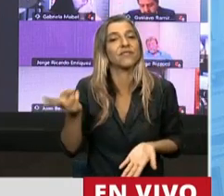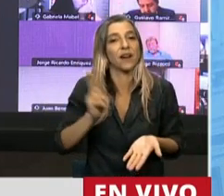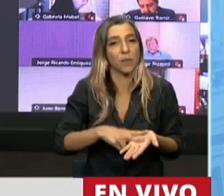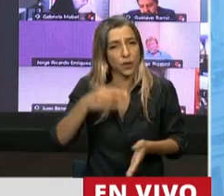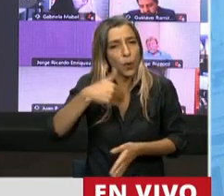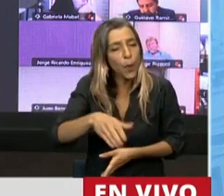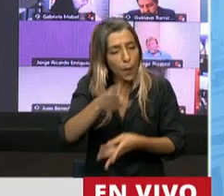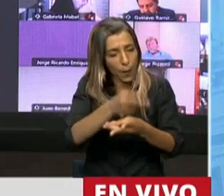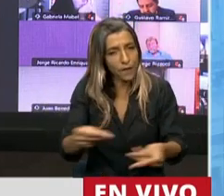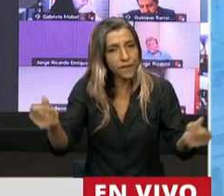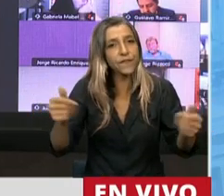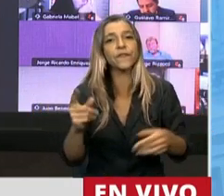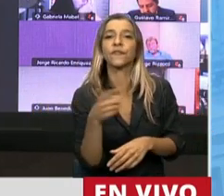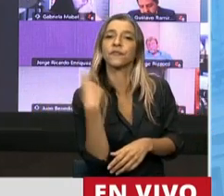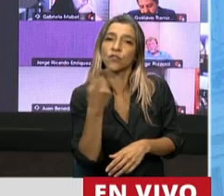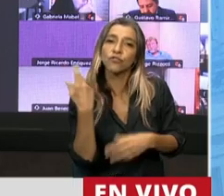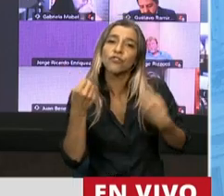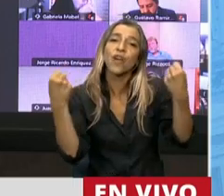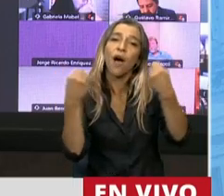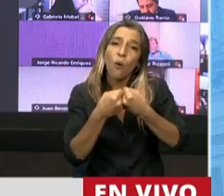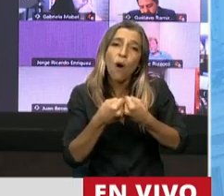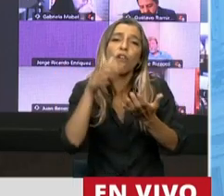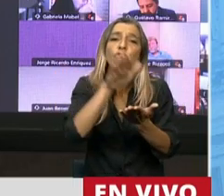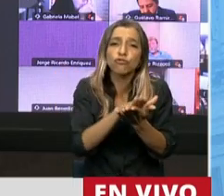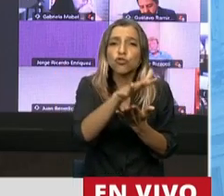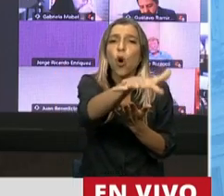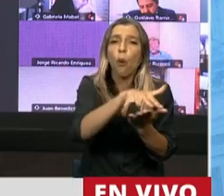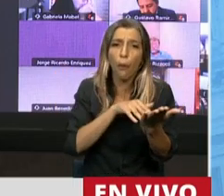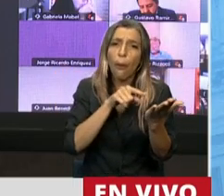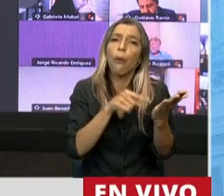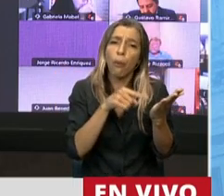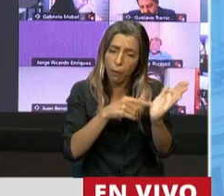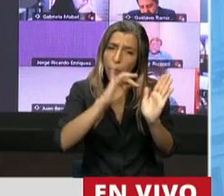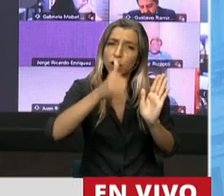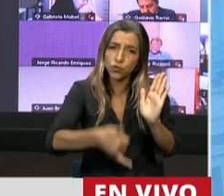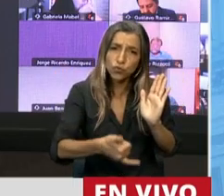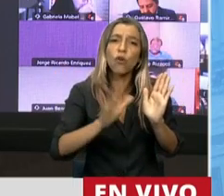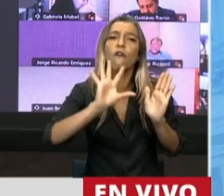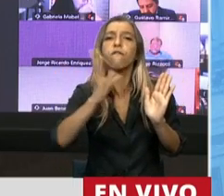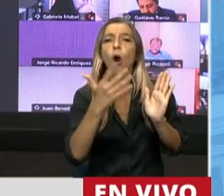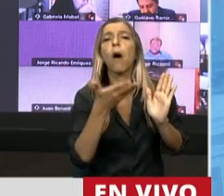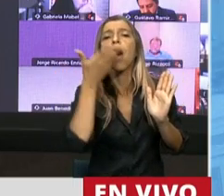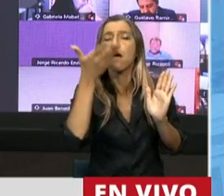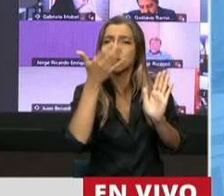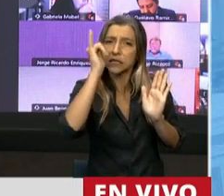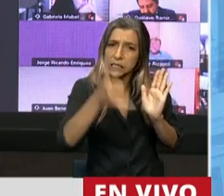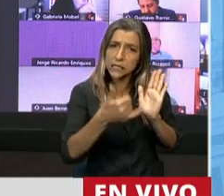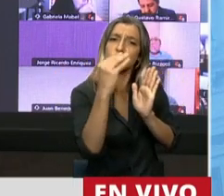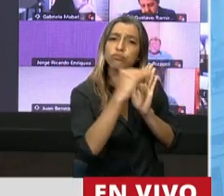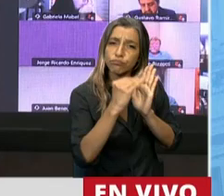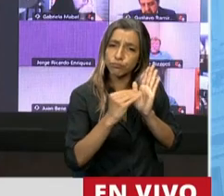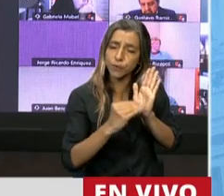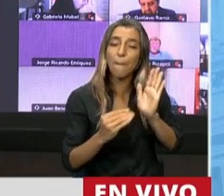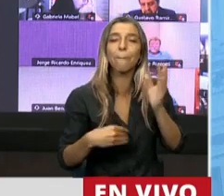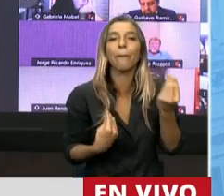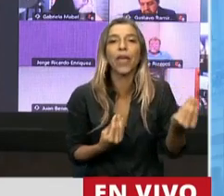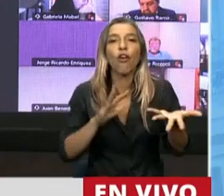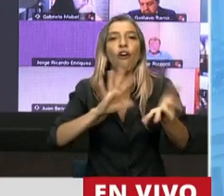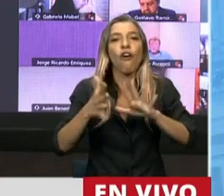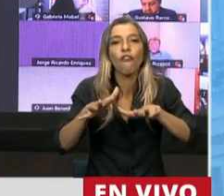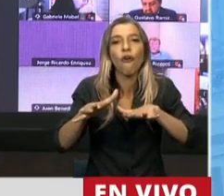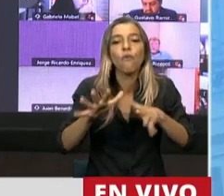presidente. Acordamos en el espíritu, en los enunciados, pero no vemos en concreto, en los hechos